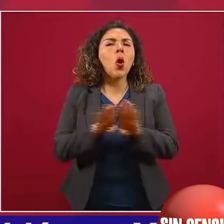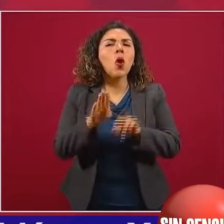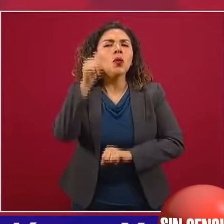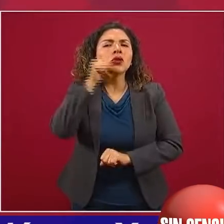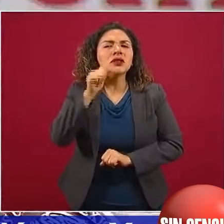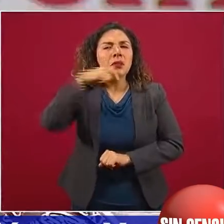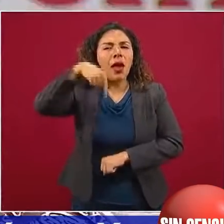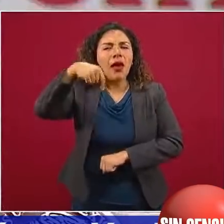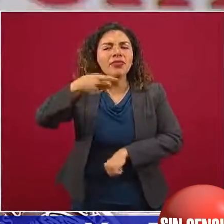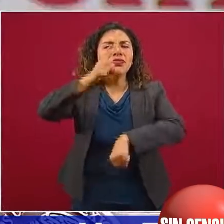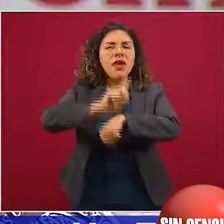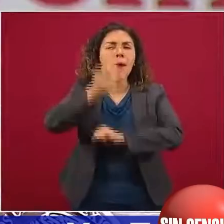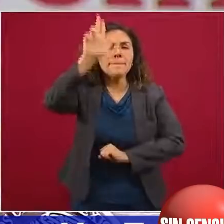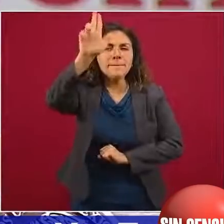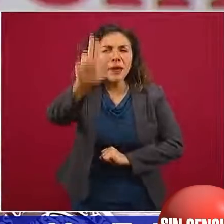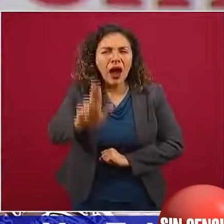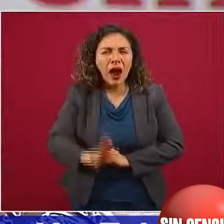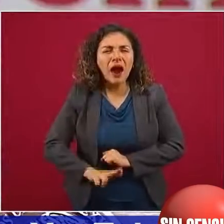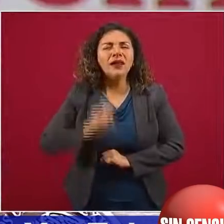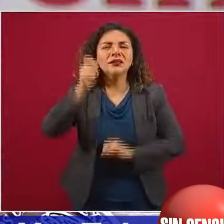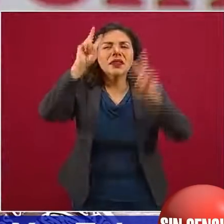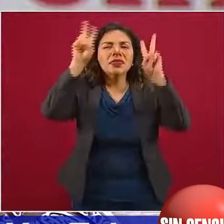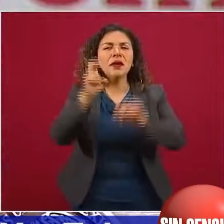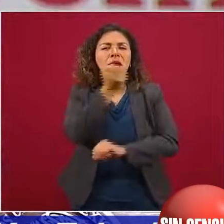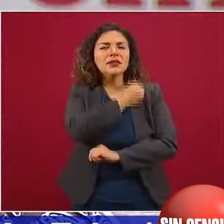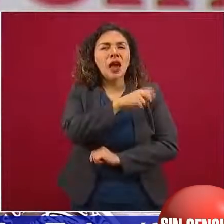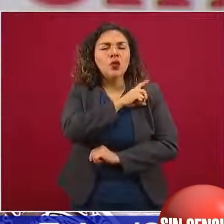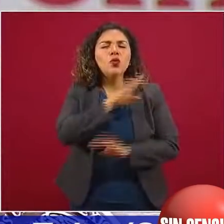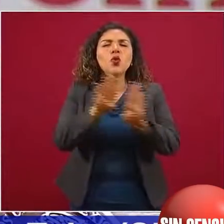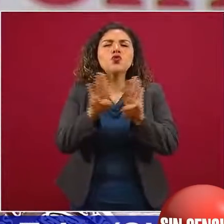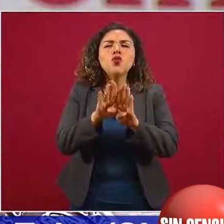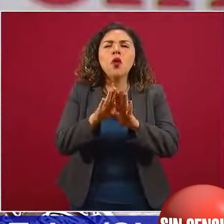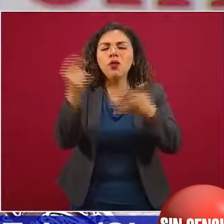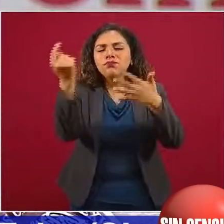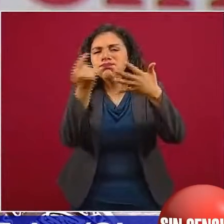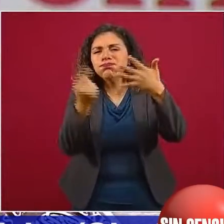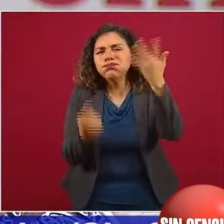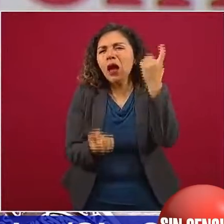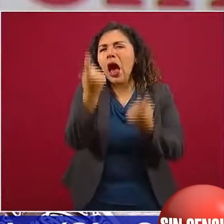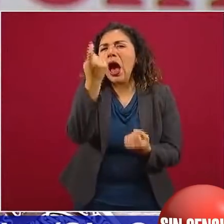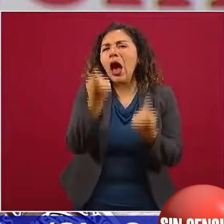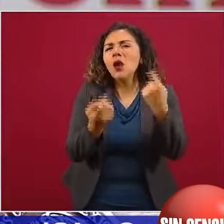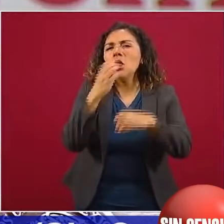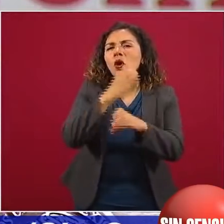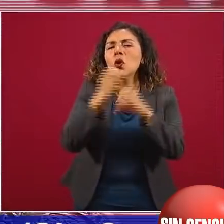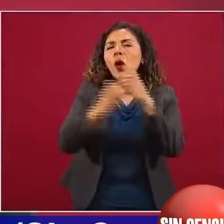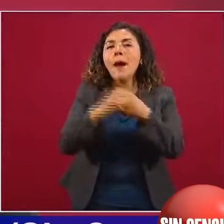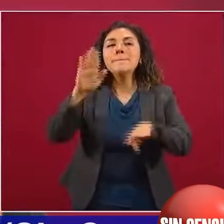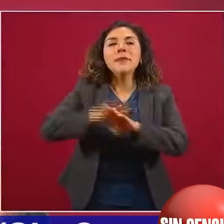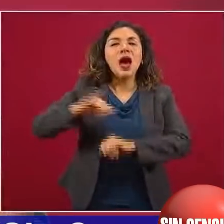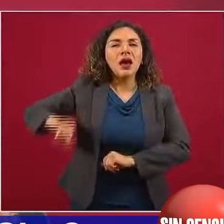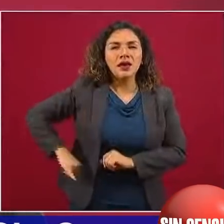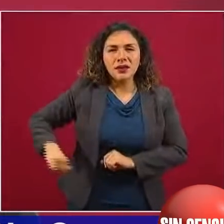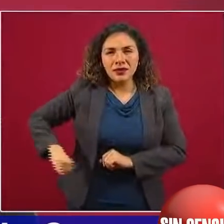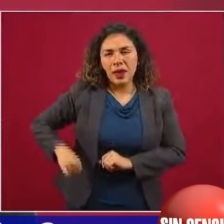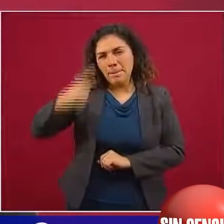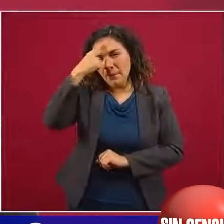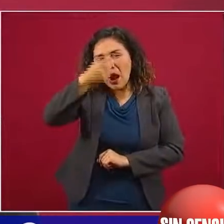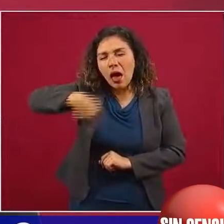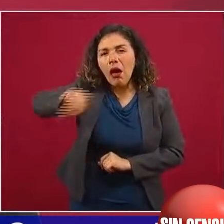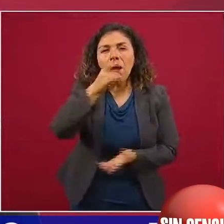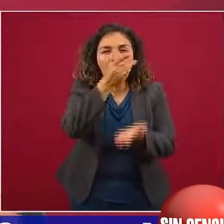del Pulso de la Salud destacar algunos de los elementos que nos interesa